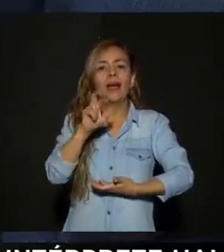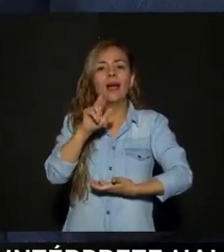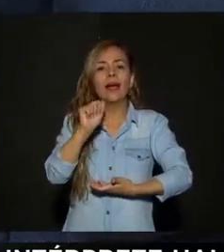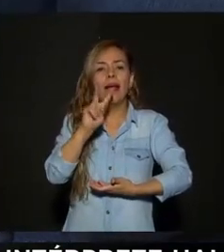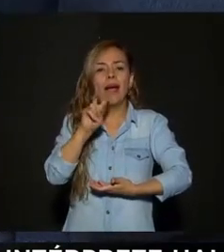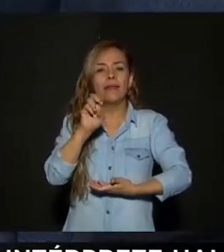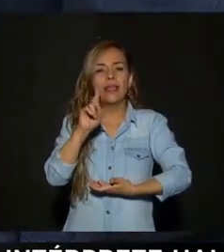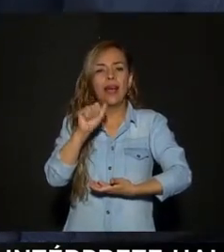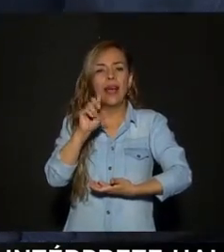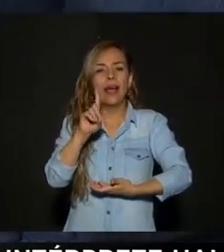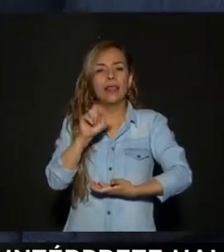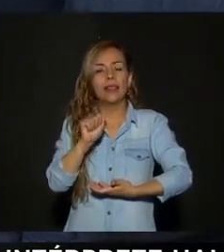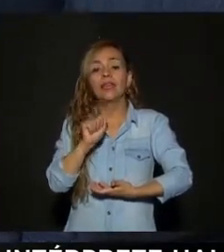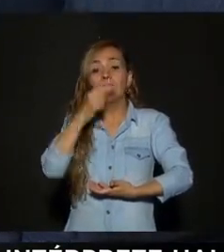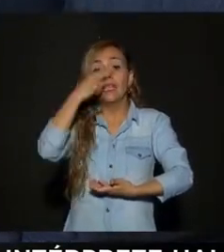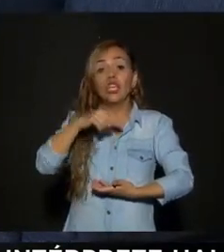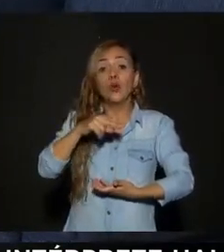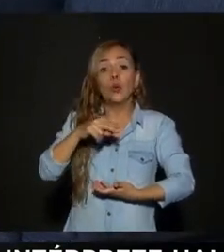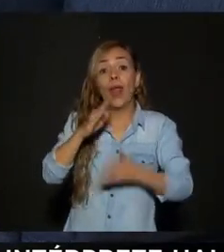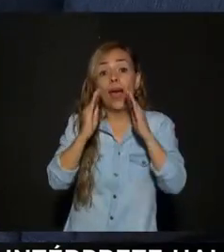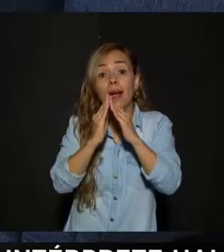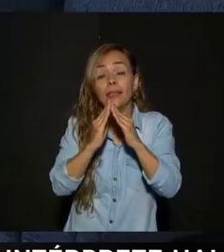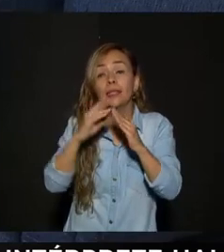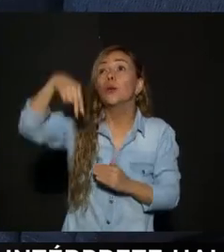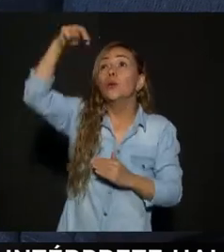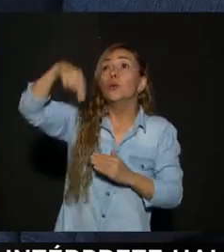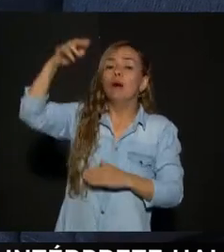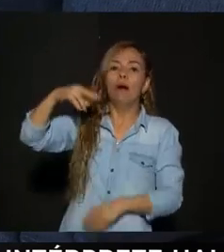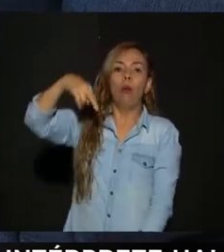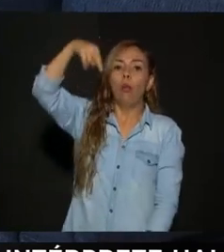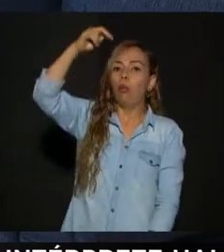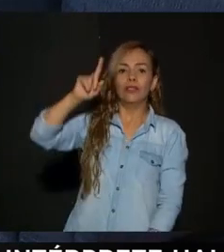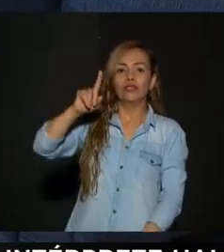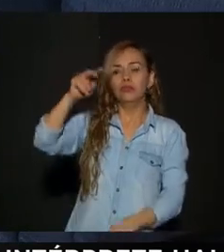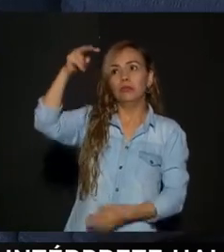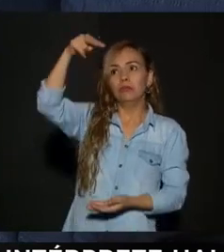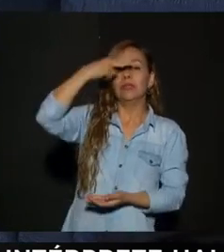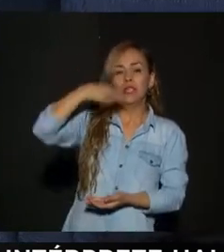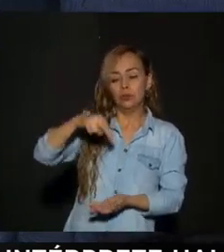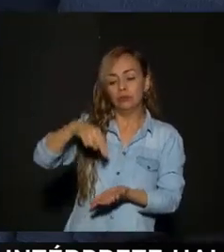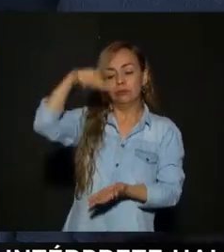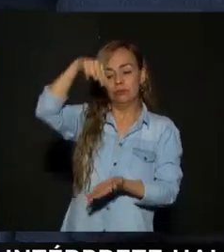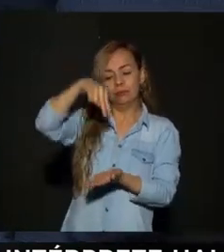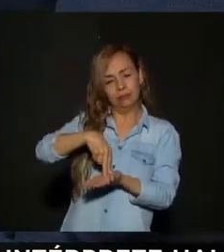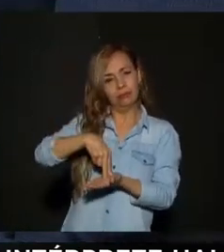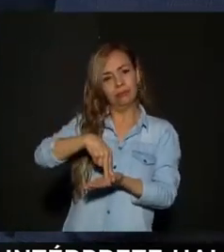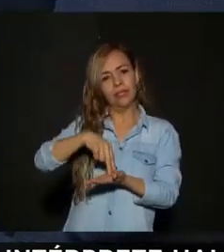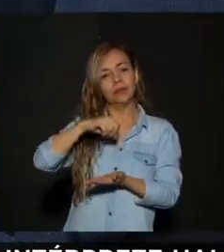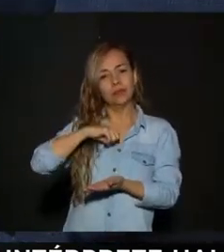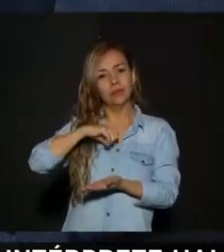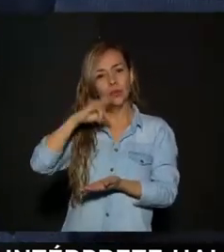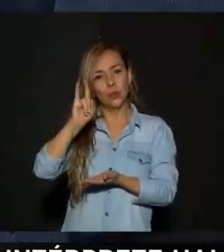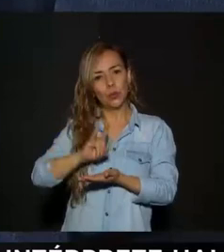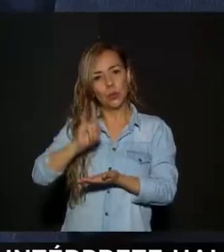casa, pues el papá no tiene que enloquecerse tratando de cogerlo para que se quede anclado al piso. Por fortuna, eso lo hace la gravedad. Es